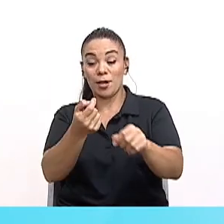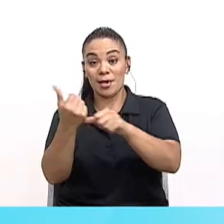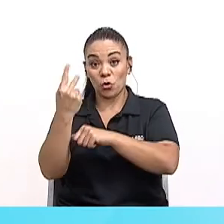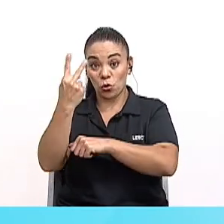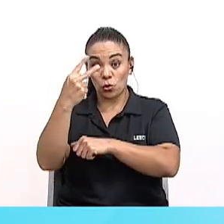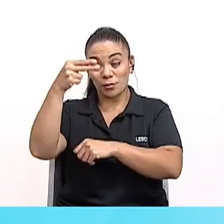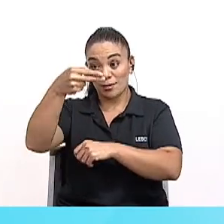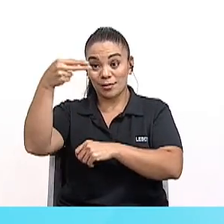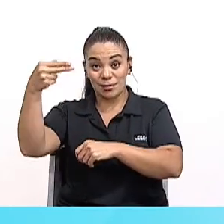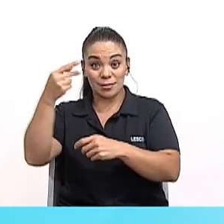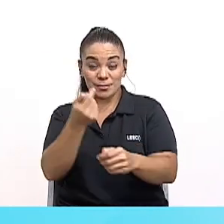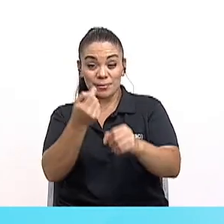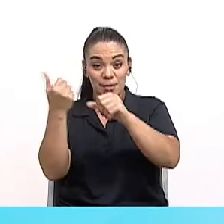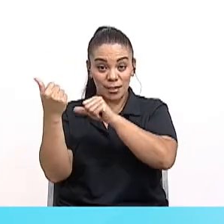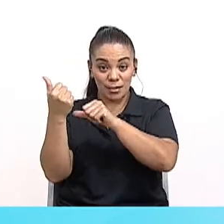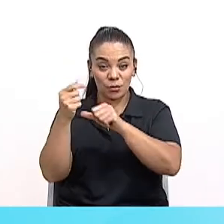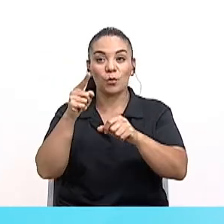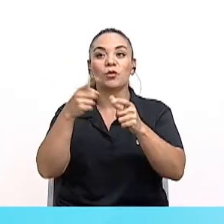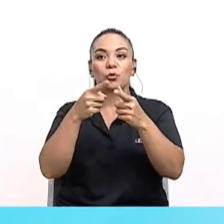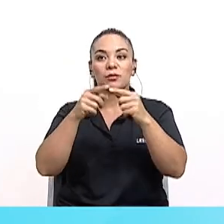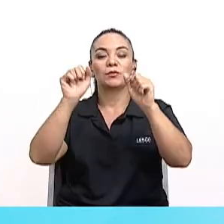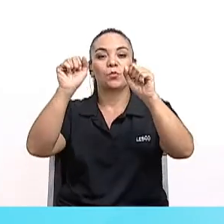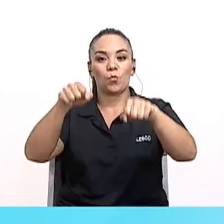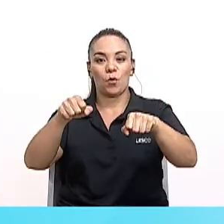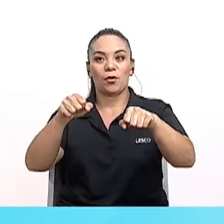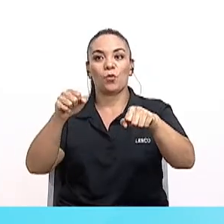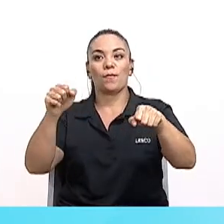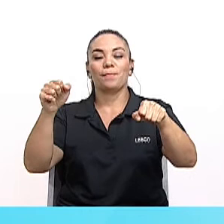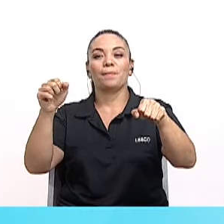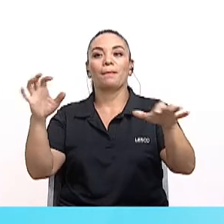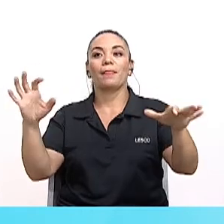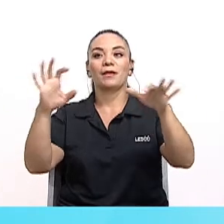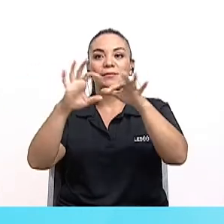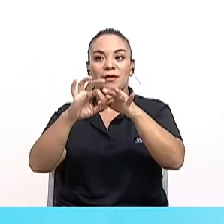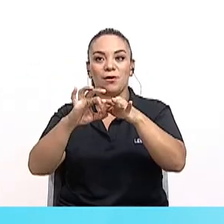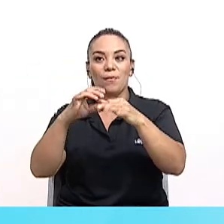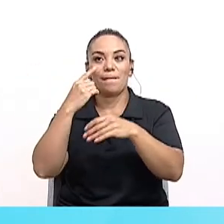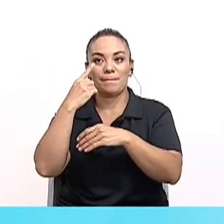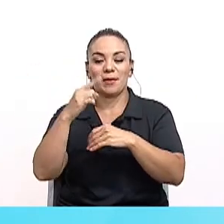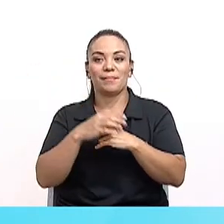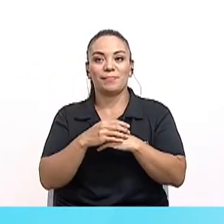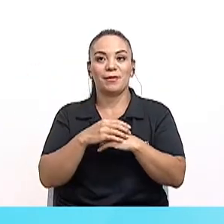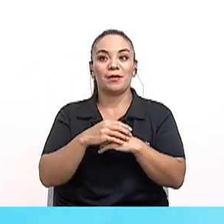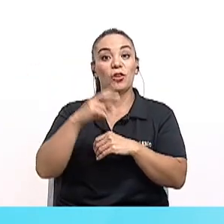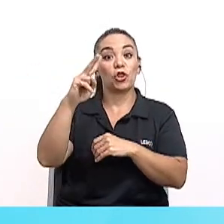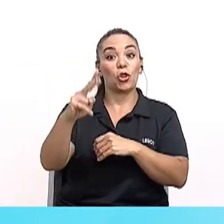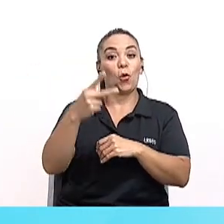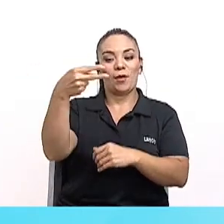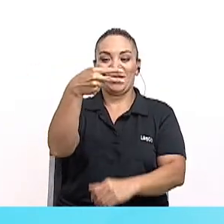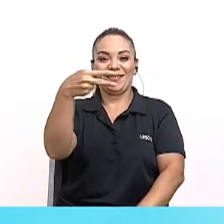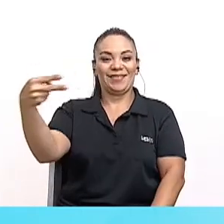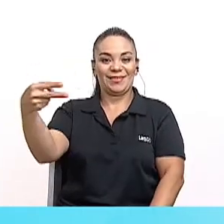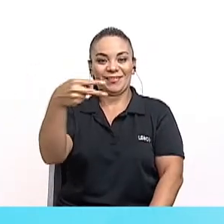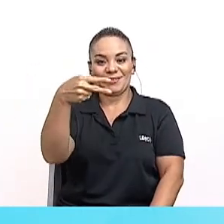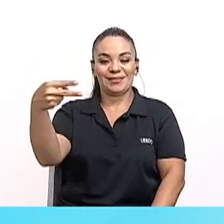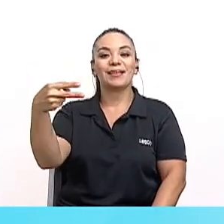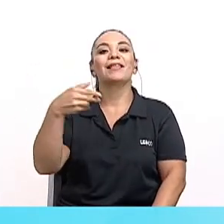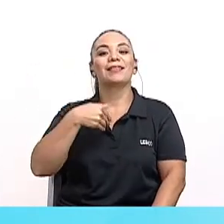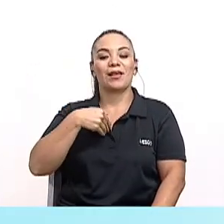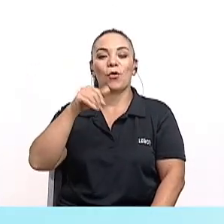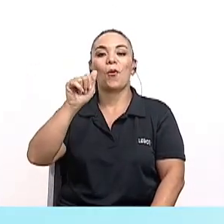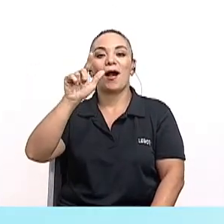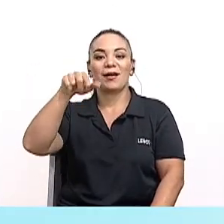esos hidrógenos voy a poder enlazarlos y voy a hacer con ellos un doble enlace. Y ahora sí tengo un